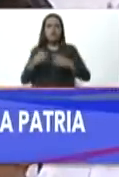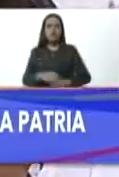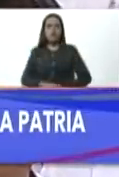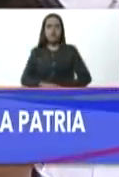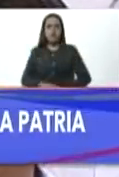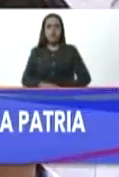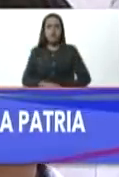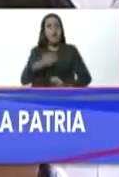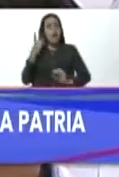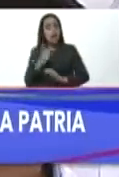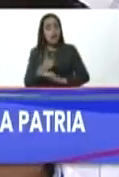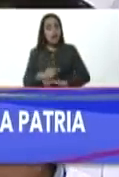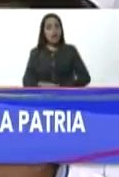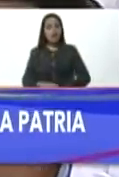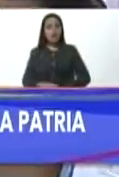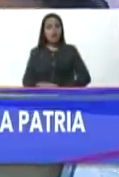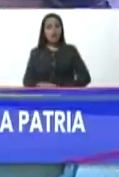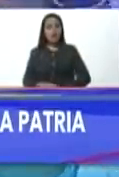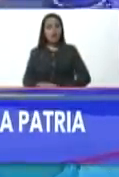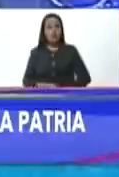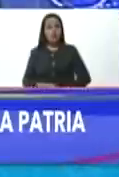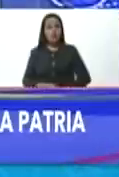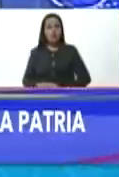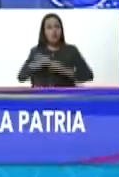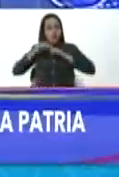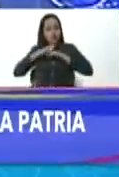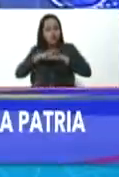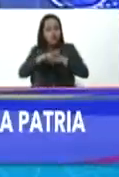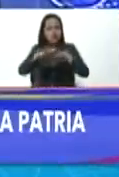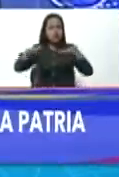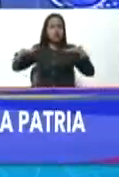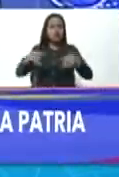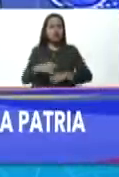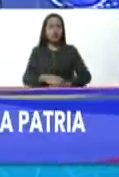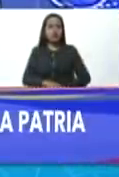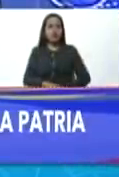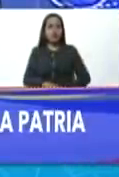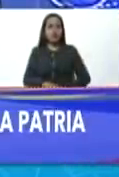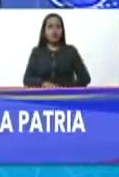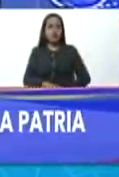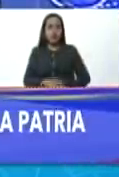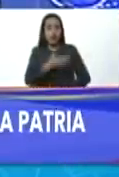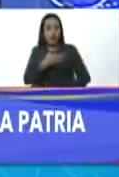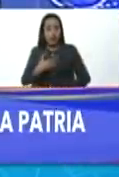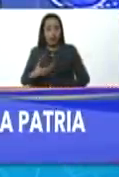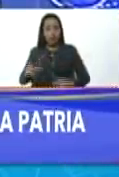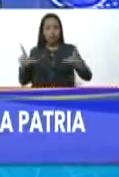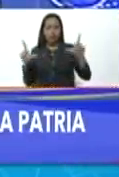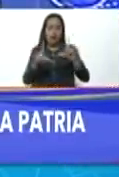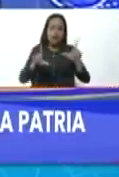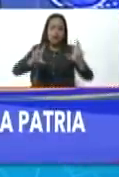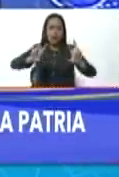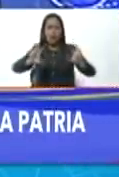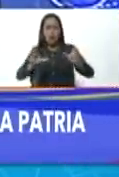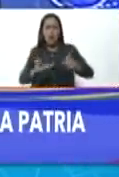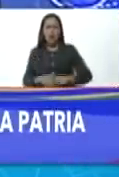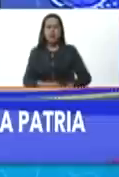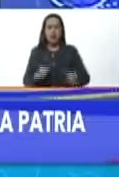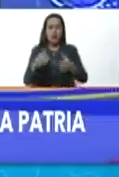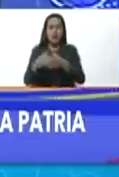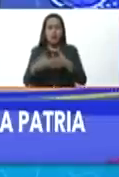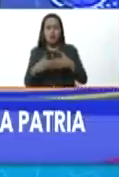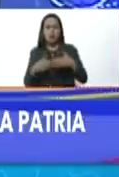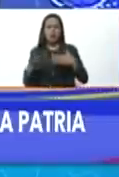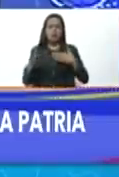ser masiva, intensa, de calidad. Le pido a los medios de comunicación privados y